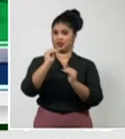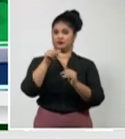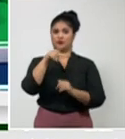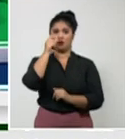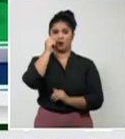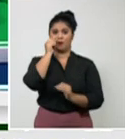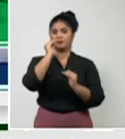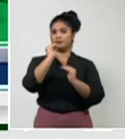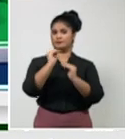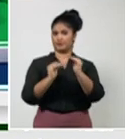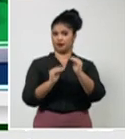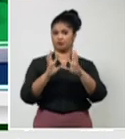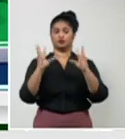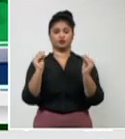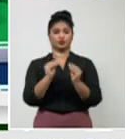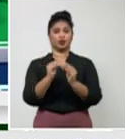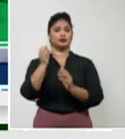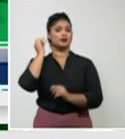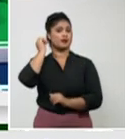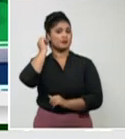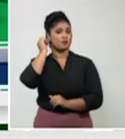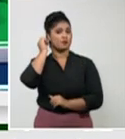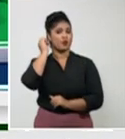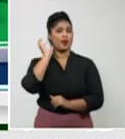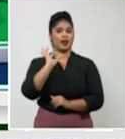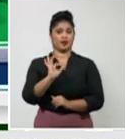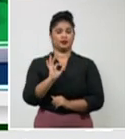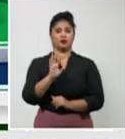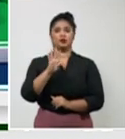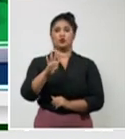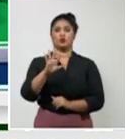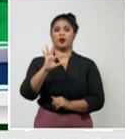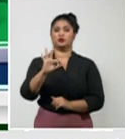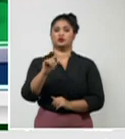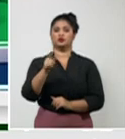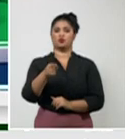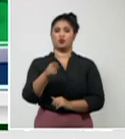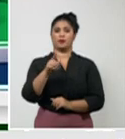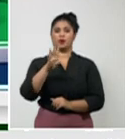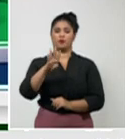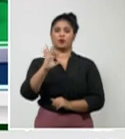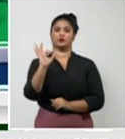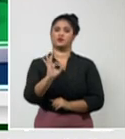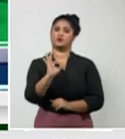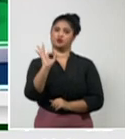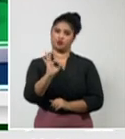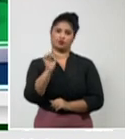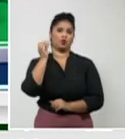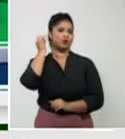48,4% del sexo femenino que se han diagnosticado en Cuba. Ayer